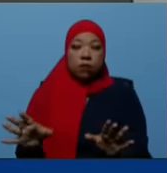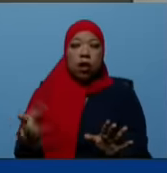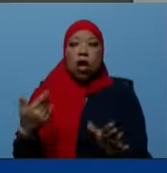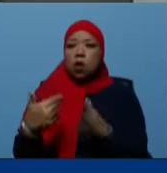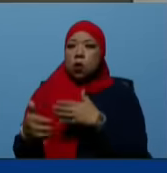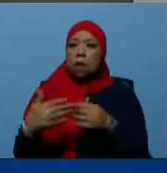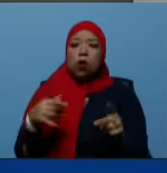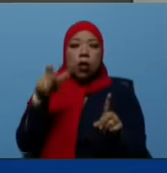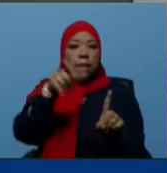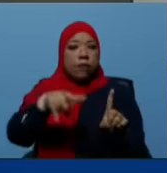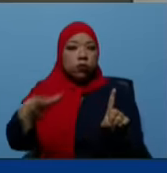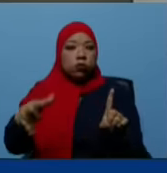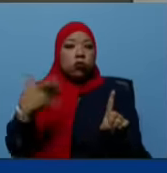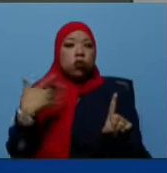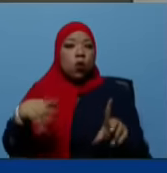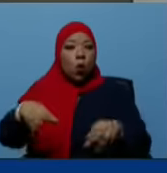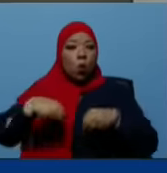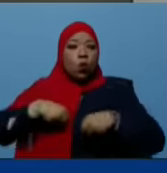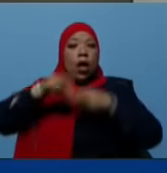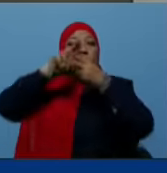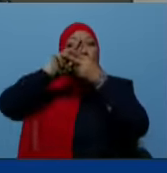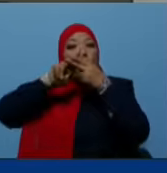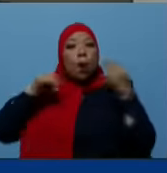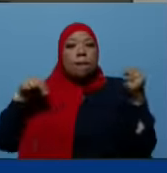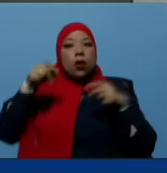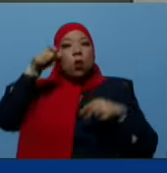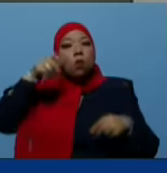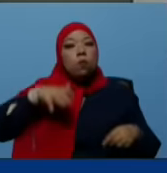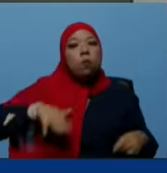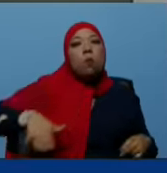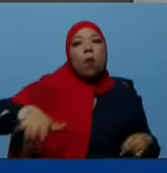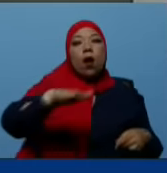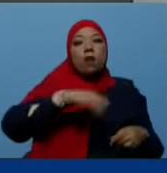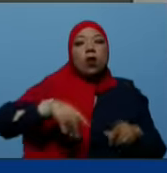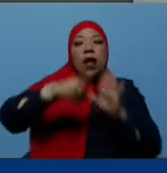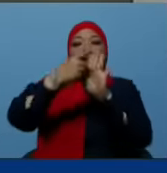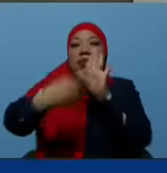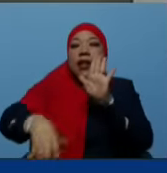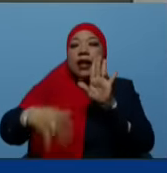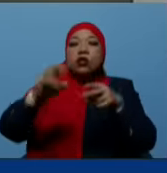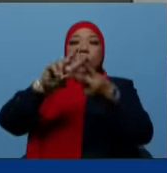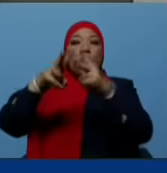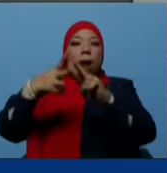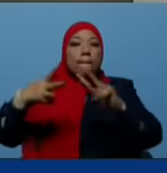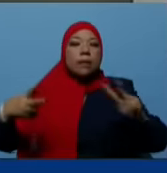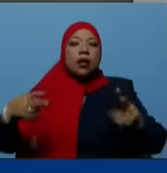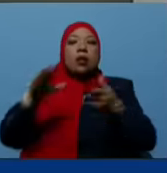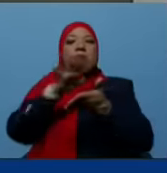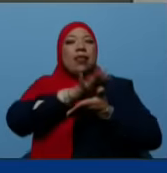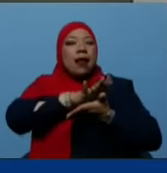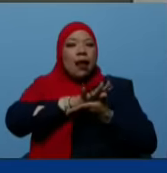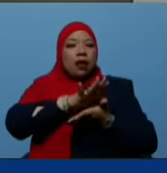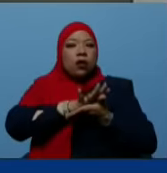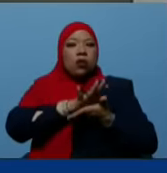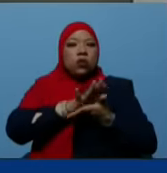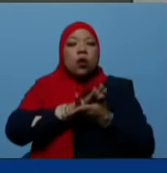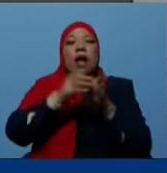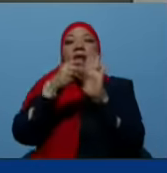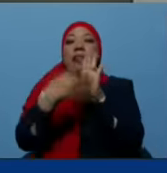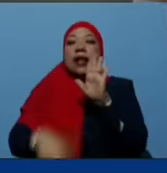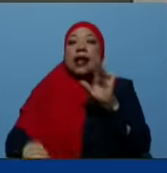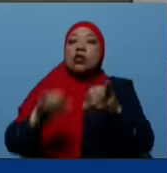Subestimando el compromiso que tiene un país entero con su derecho a la paz, con su derecho a la tranquilidad, con su derecho